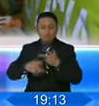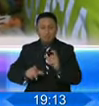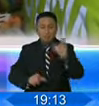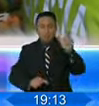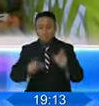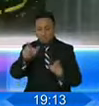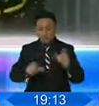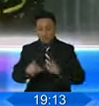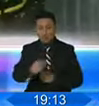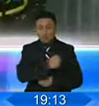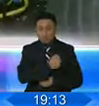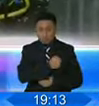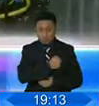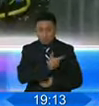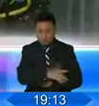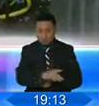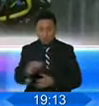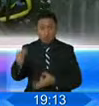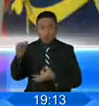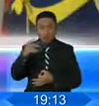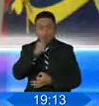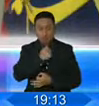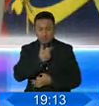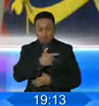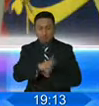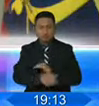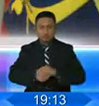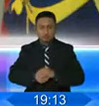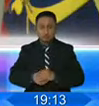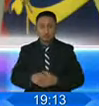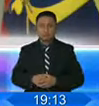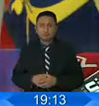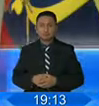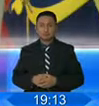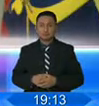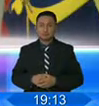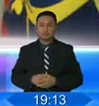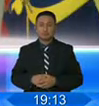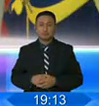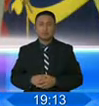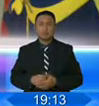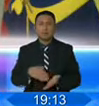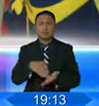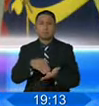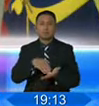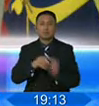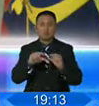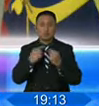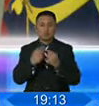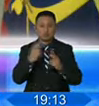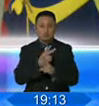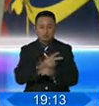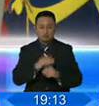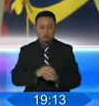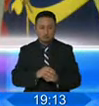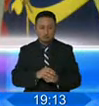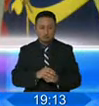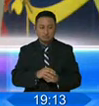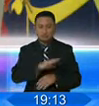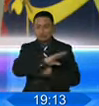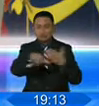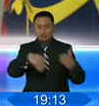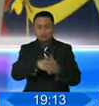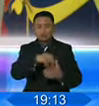extorsionaba a los propietarios y ocultaba documentos privados. Los integrantes de este grupo delictivo registran entre todos